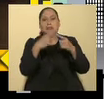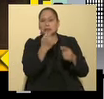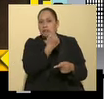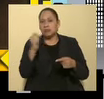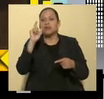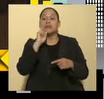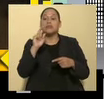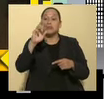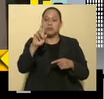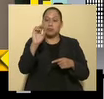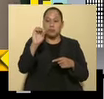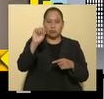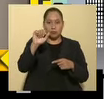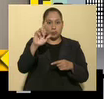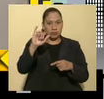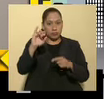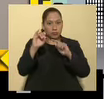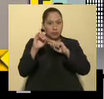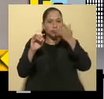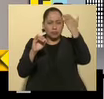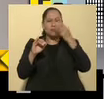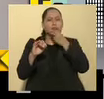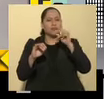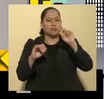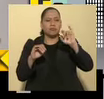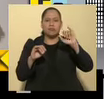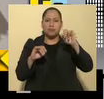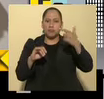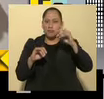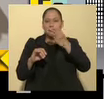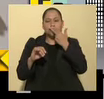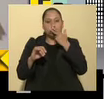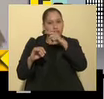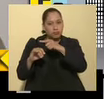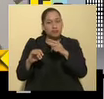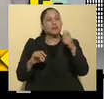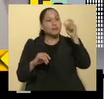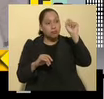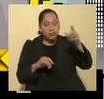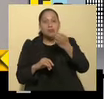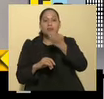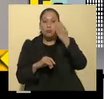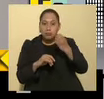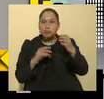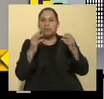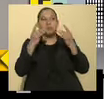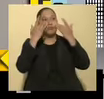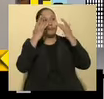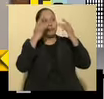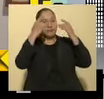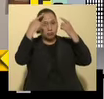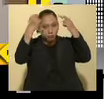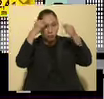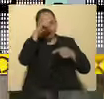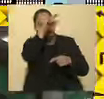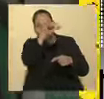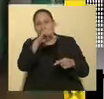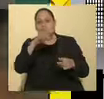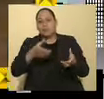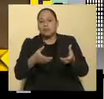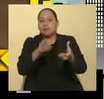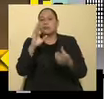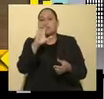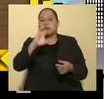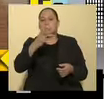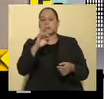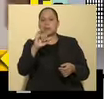Rosario Cabrera, que por cierto Diego Rivera la tenía en muy buen aprecio, salió de esta escuela de pintura al aire libre de Chimalistac, ¿no?